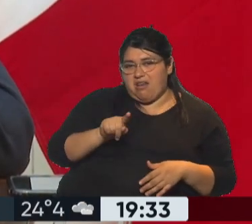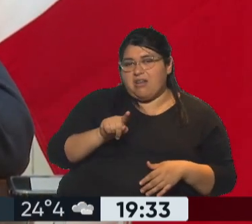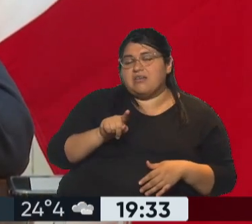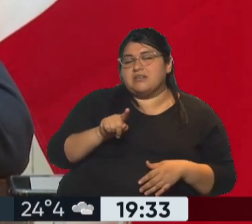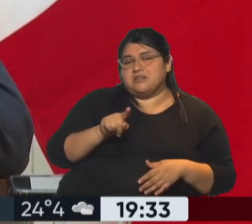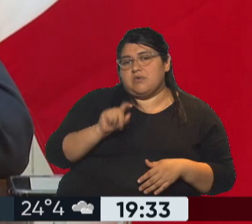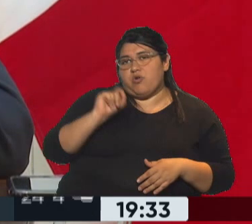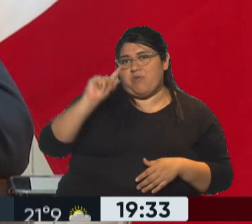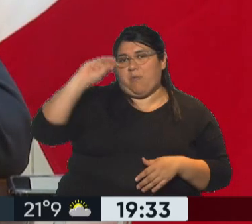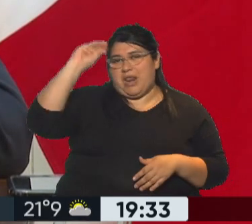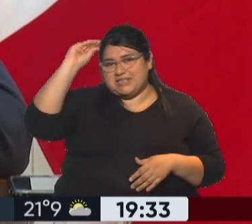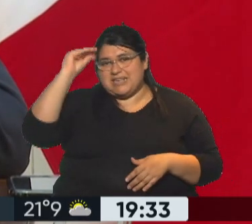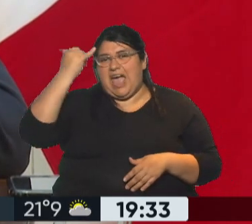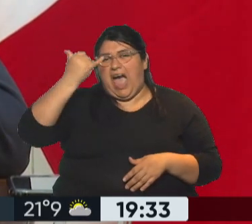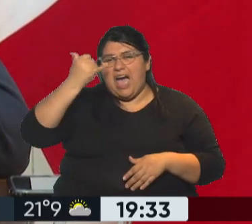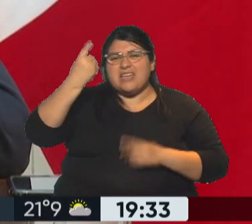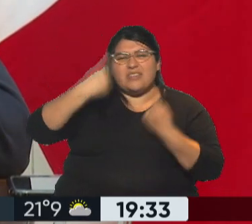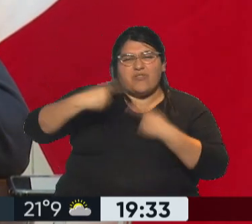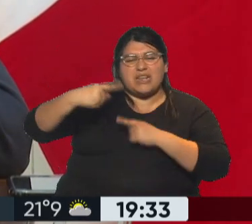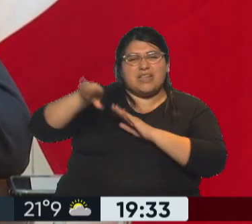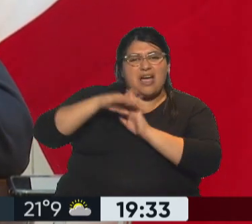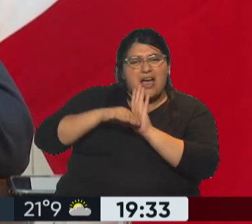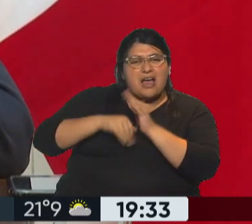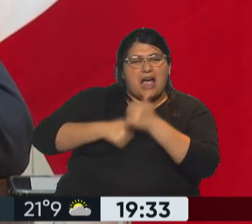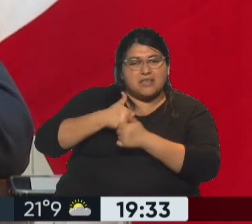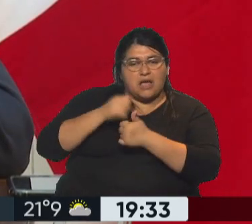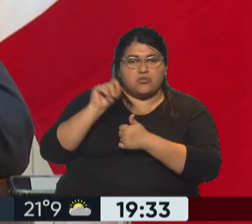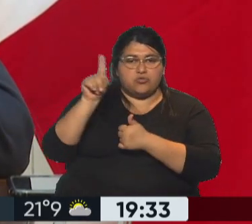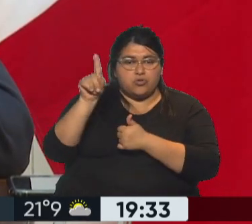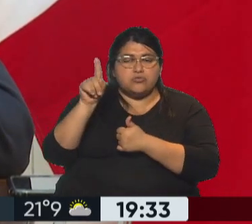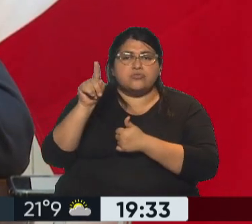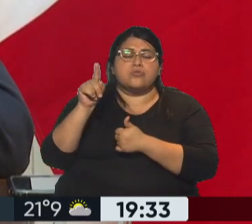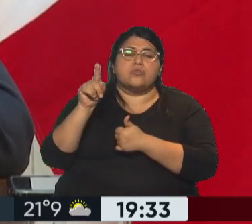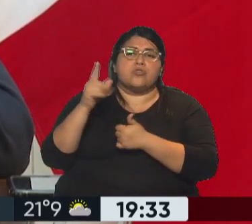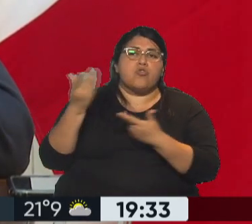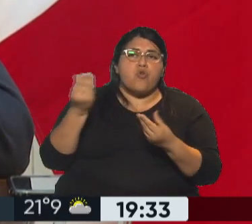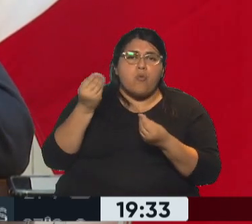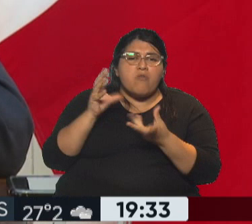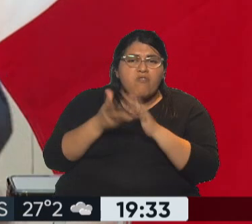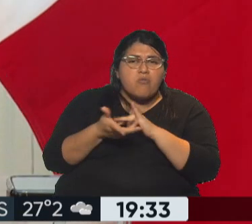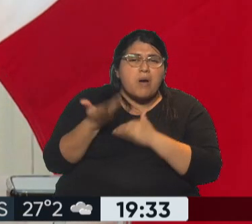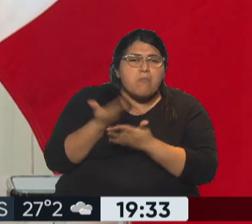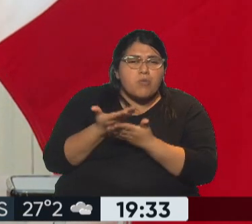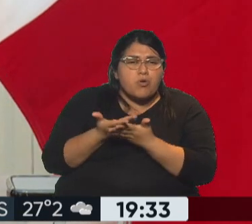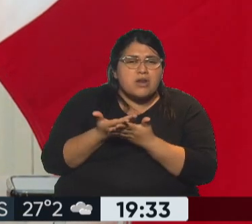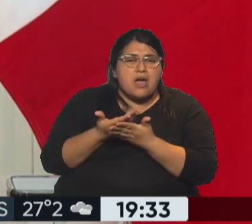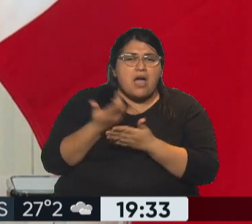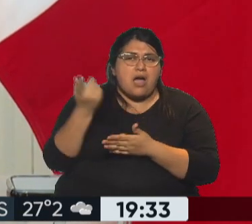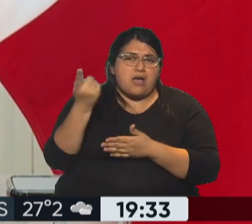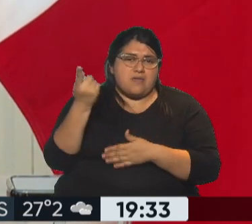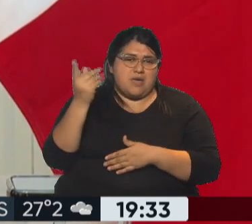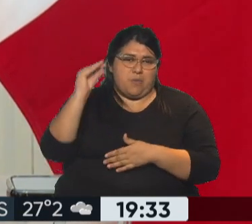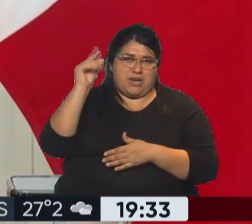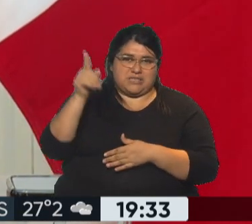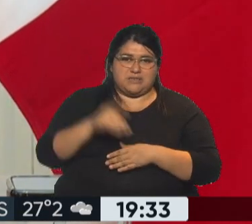candidato de Brasil, porque hay varios candidatos. Si está trabajando, si hubo conversaciones y cómo va a evolucionar en todo caso la